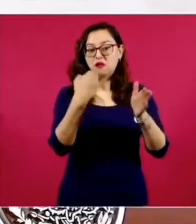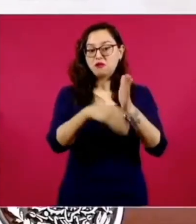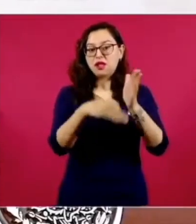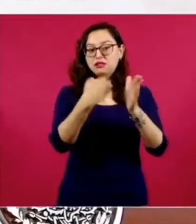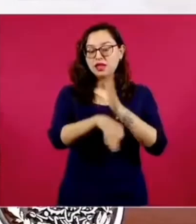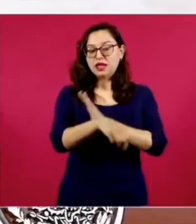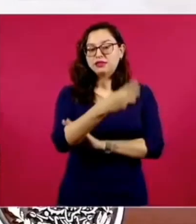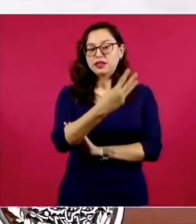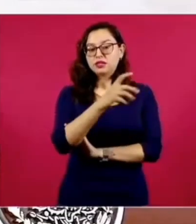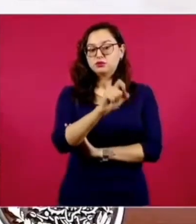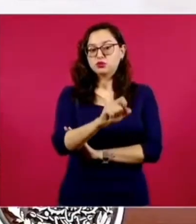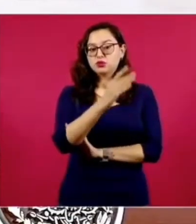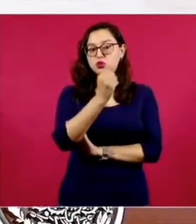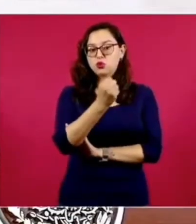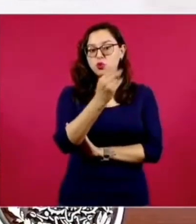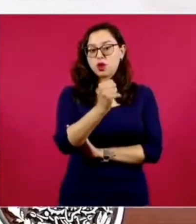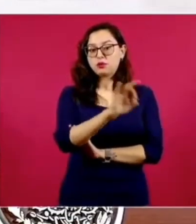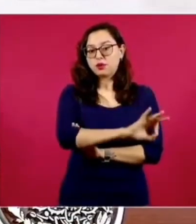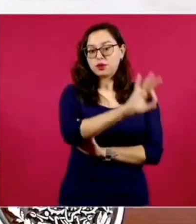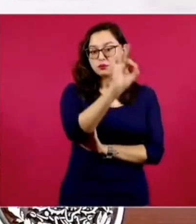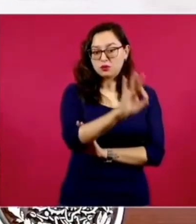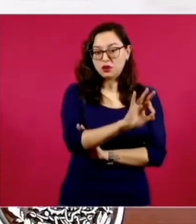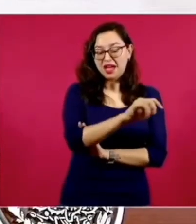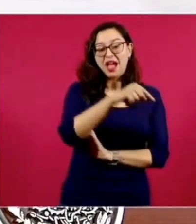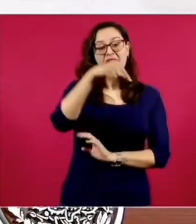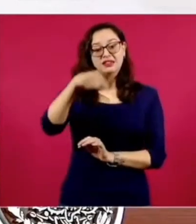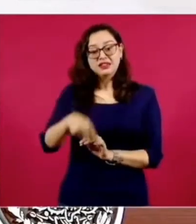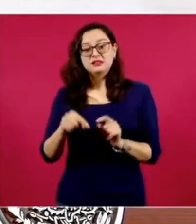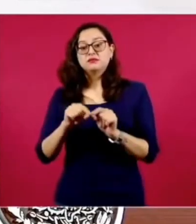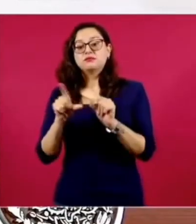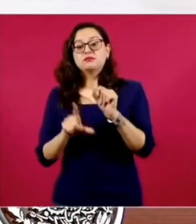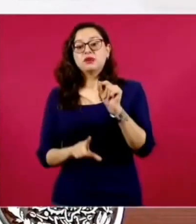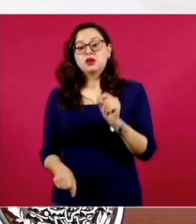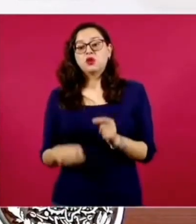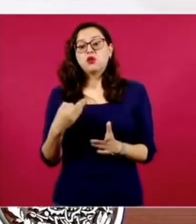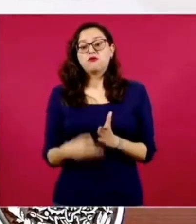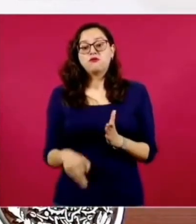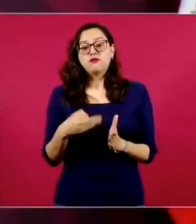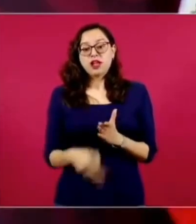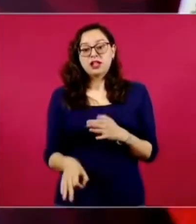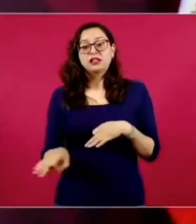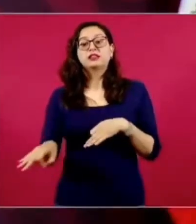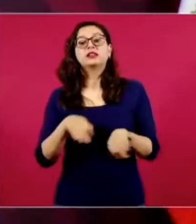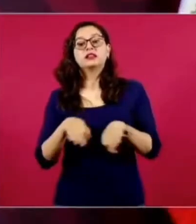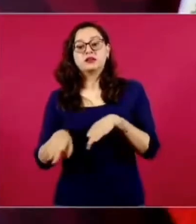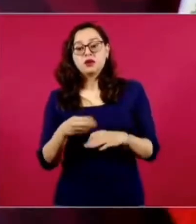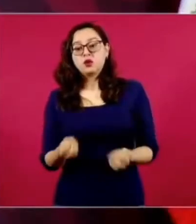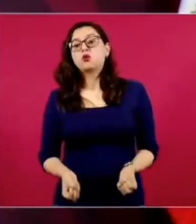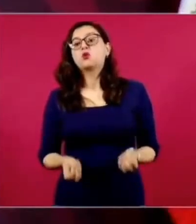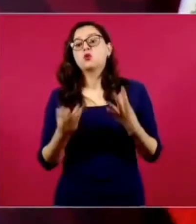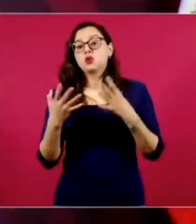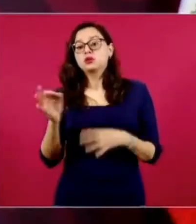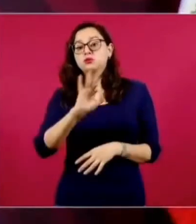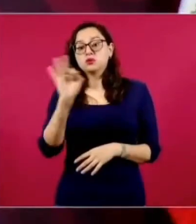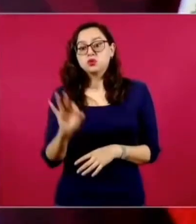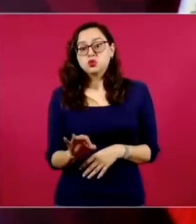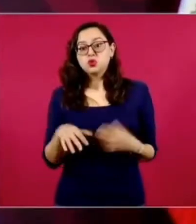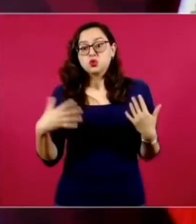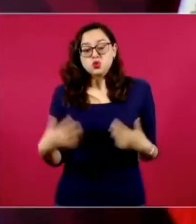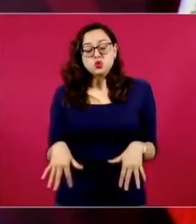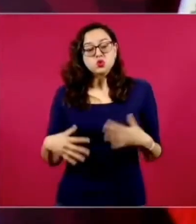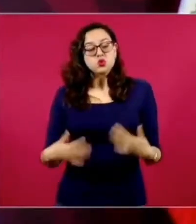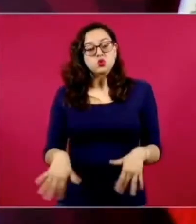3.9. La tasa de desempleo en nuestro país, como no se veía desde hace mucho